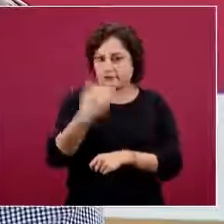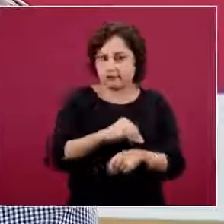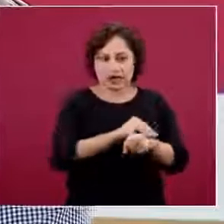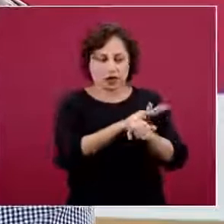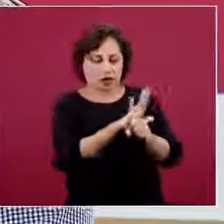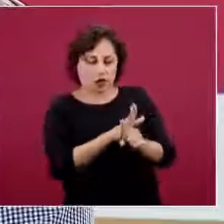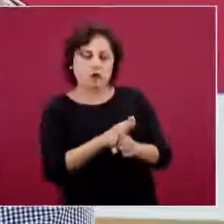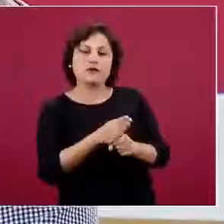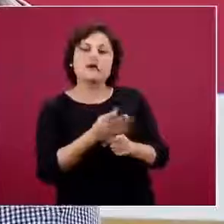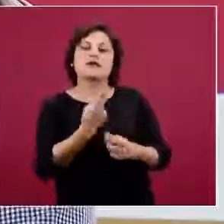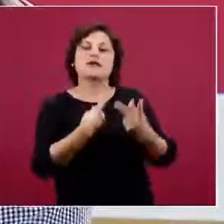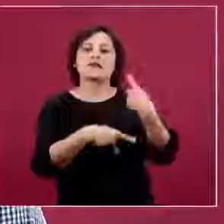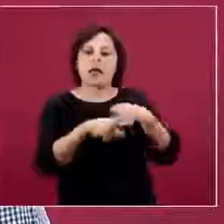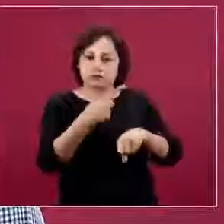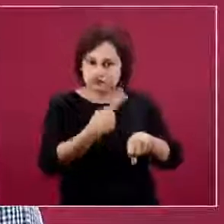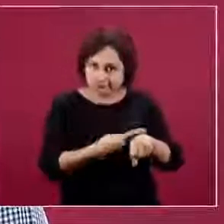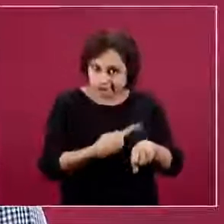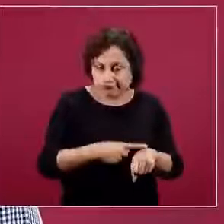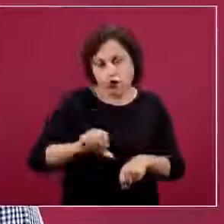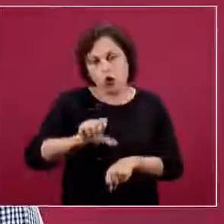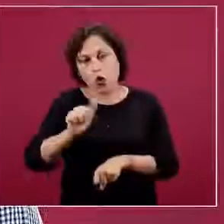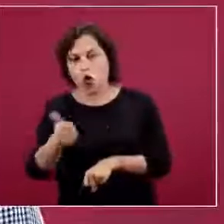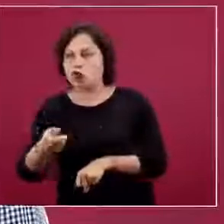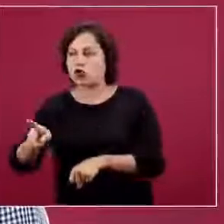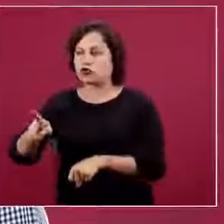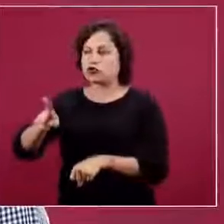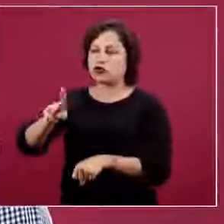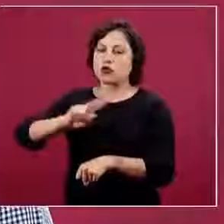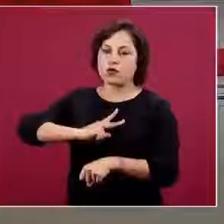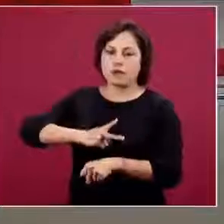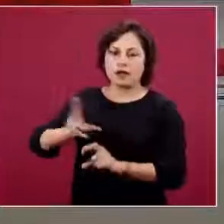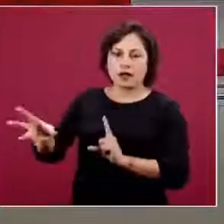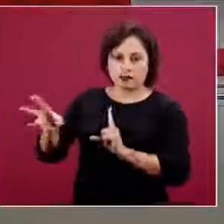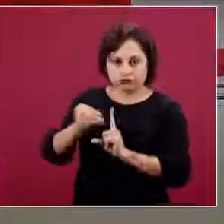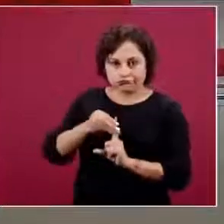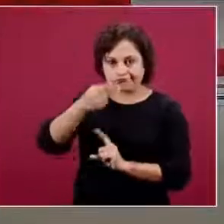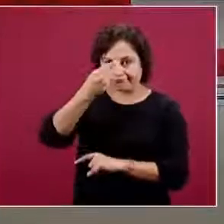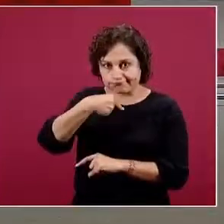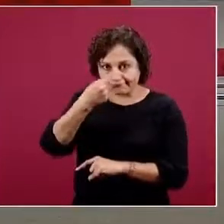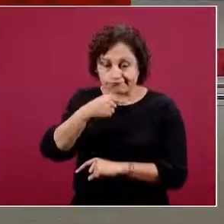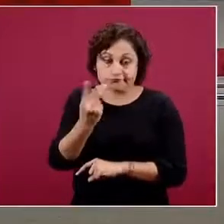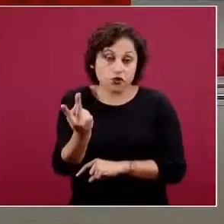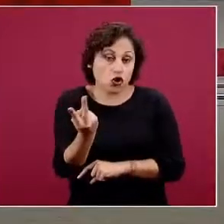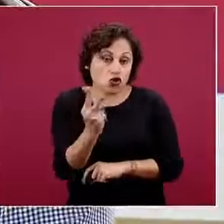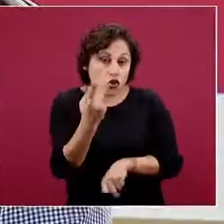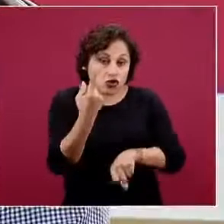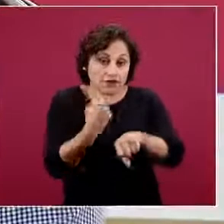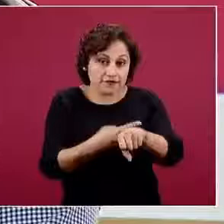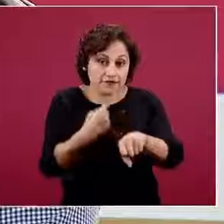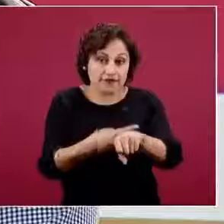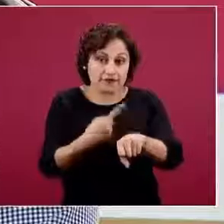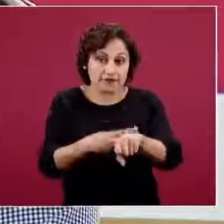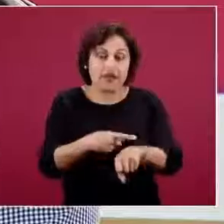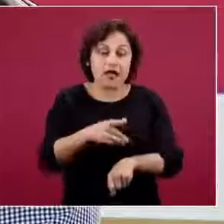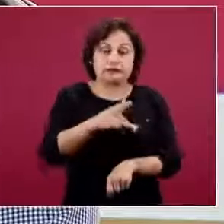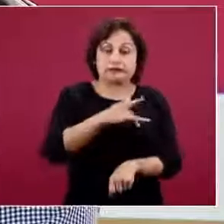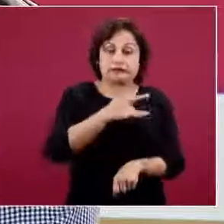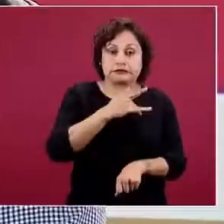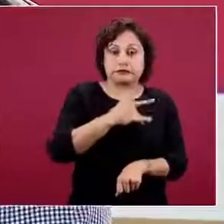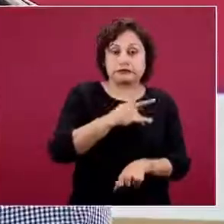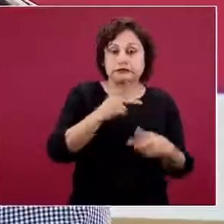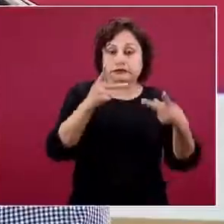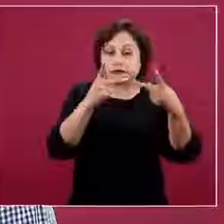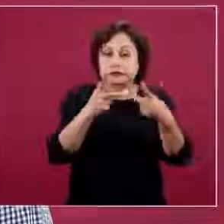otro influenza, finalmente sabemos que son dos enfermedades que prácticamente se manifiestan con signos y síntomas